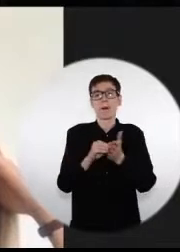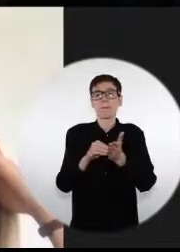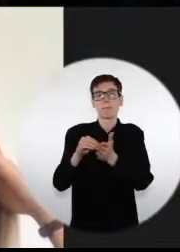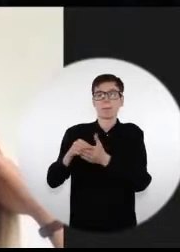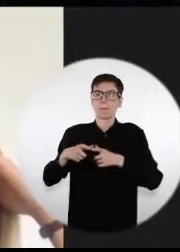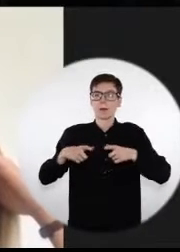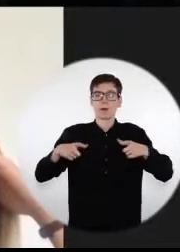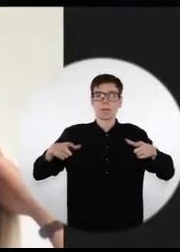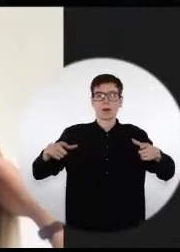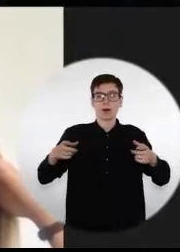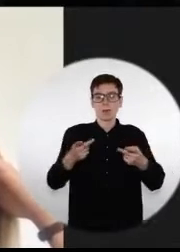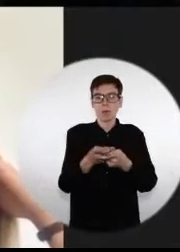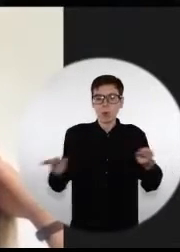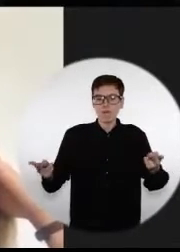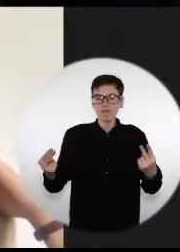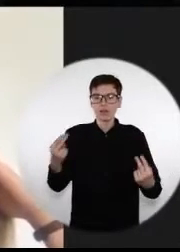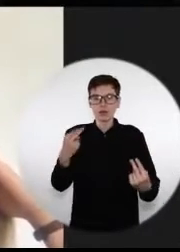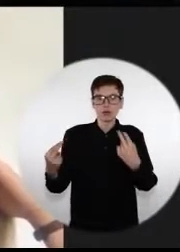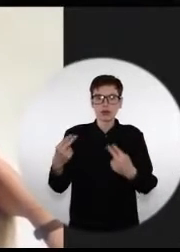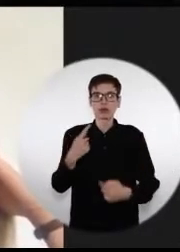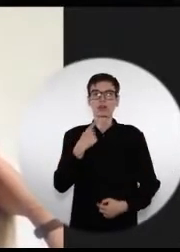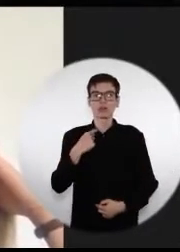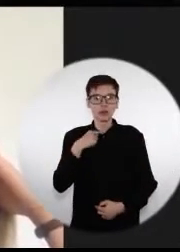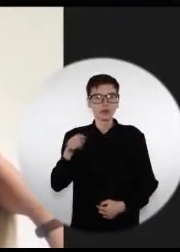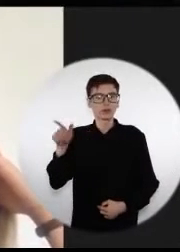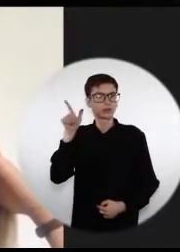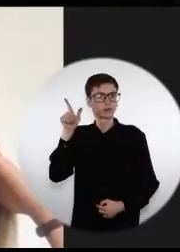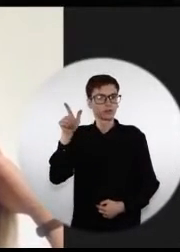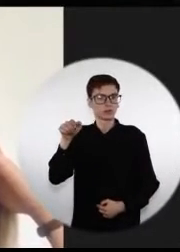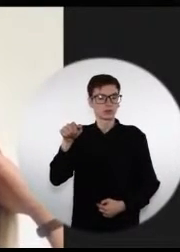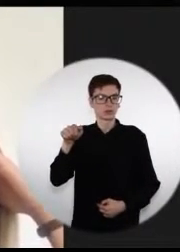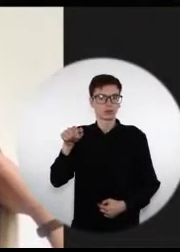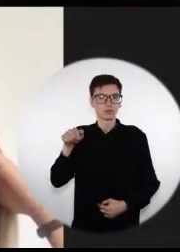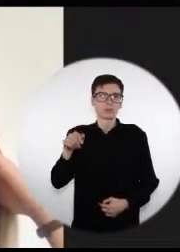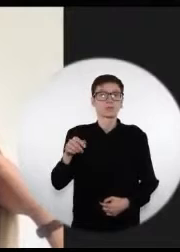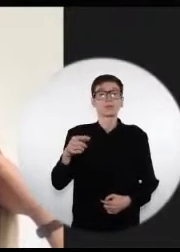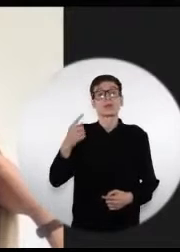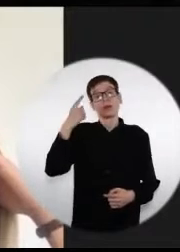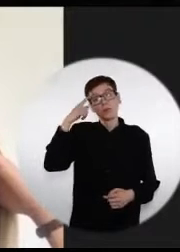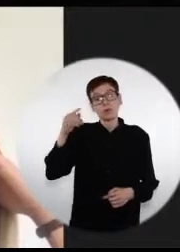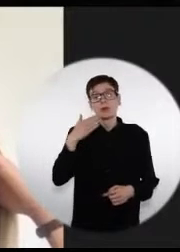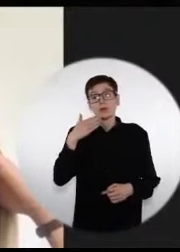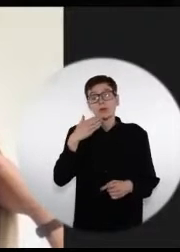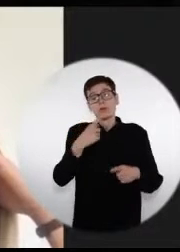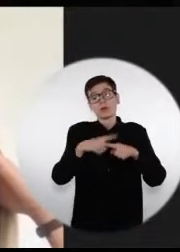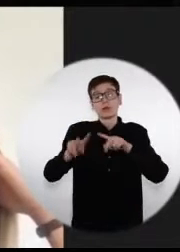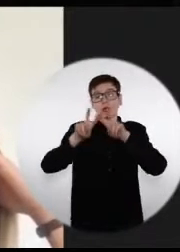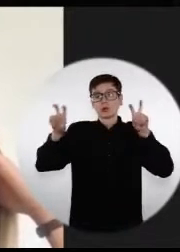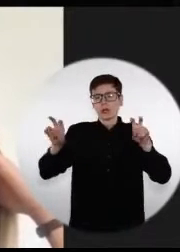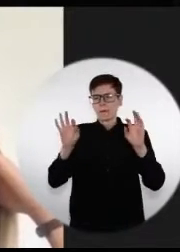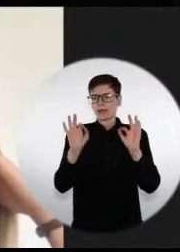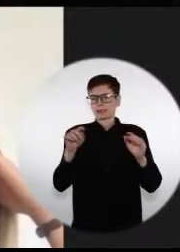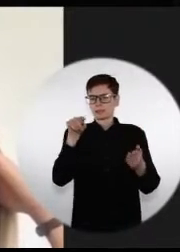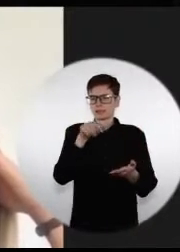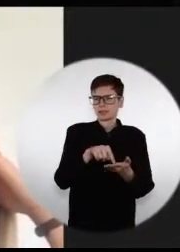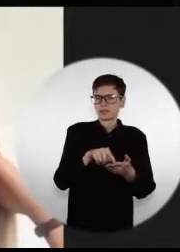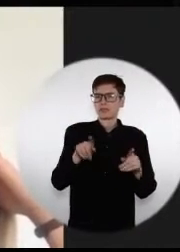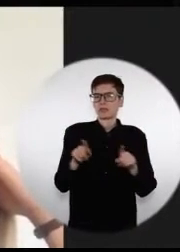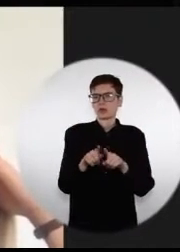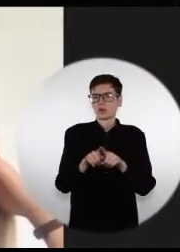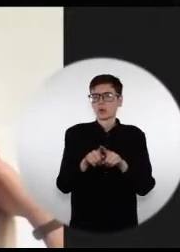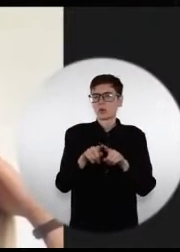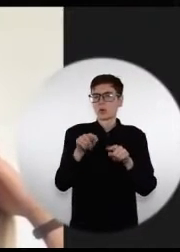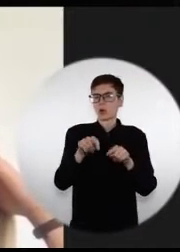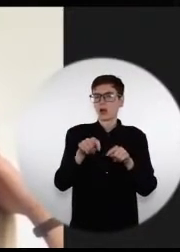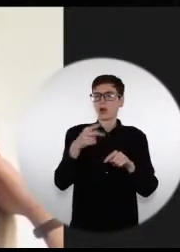tiempo entonces acá hay que esperar un poco que se forme más público y yo creo cierto y por el otro